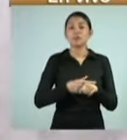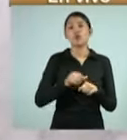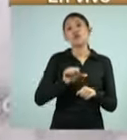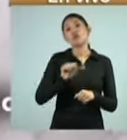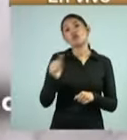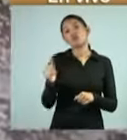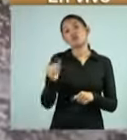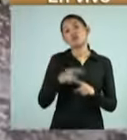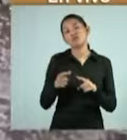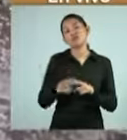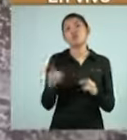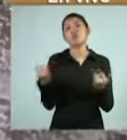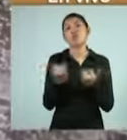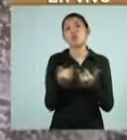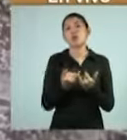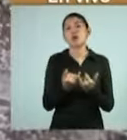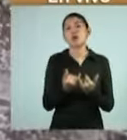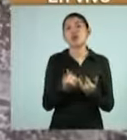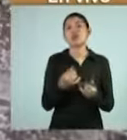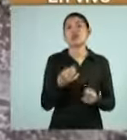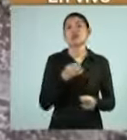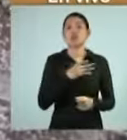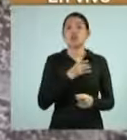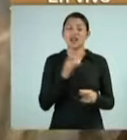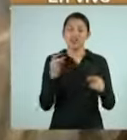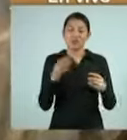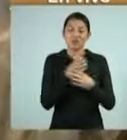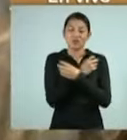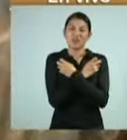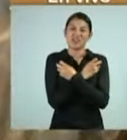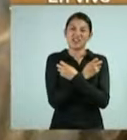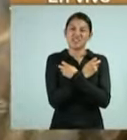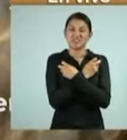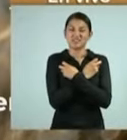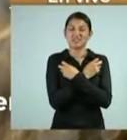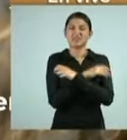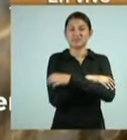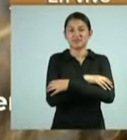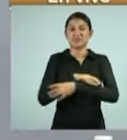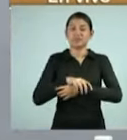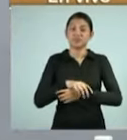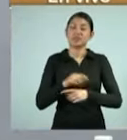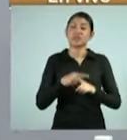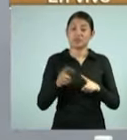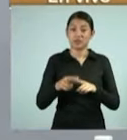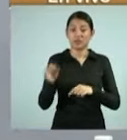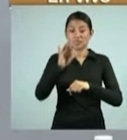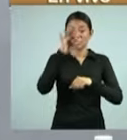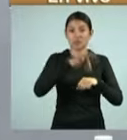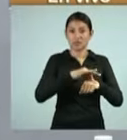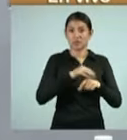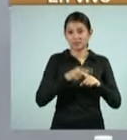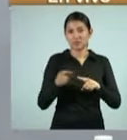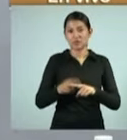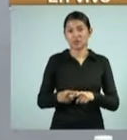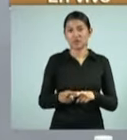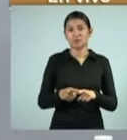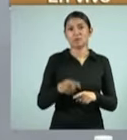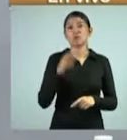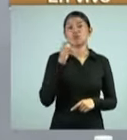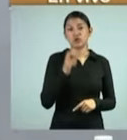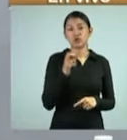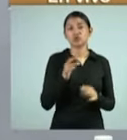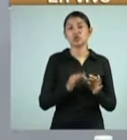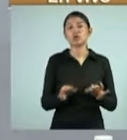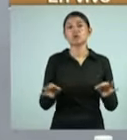dolor realmente articular. Hoy, con la presencia de los otros serotipos, por eso en este